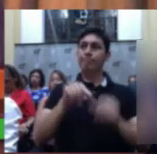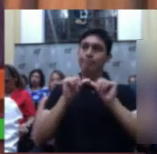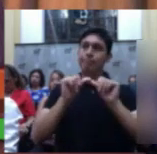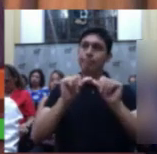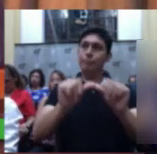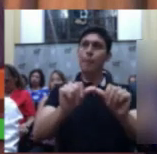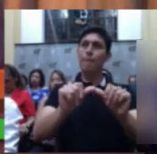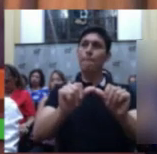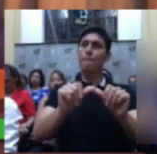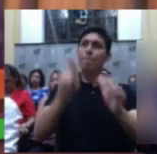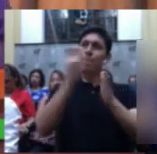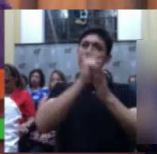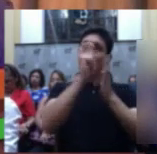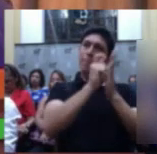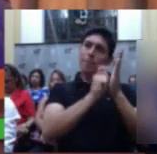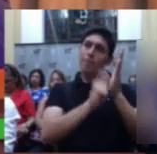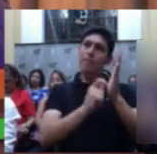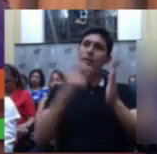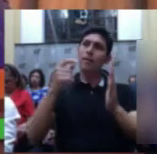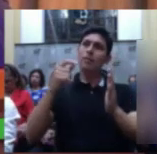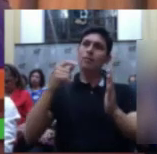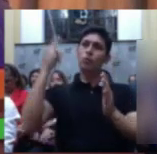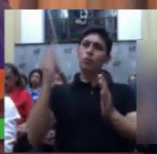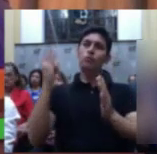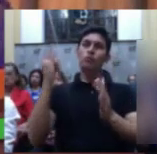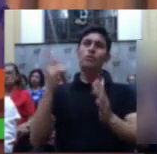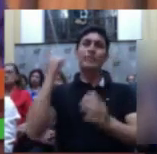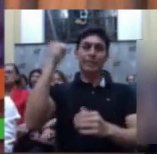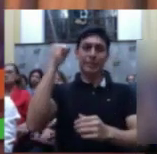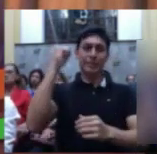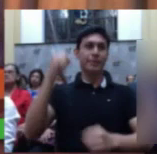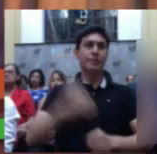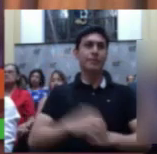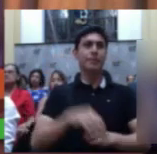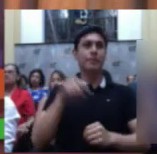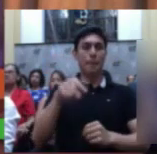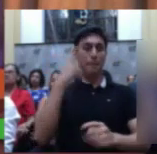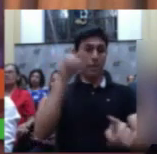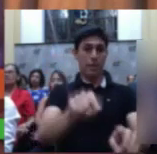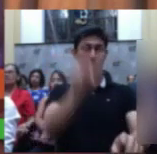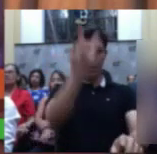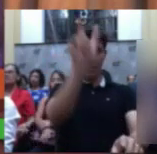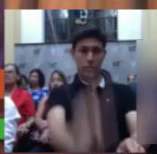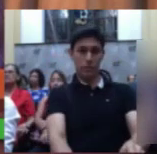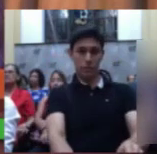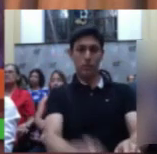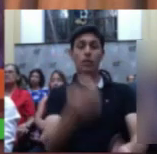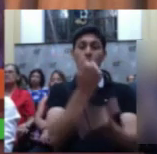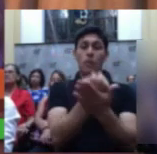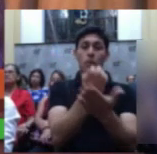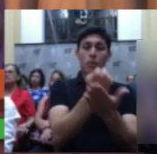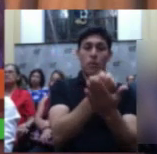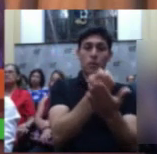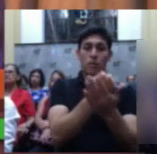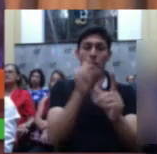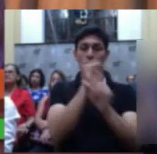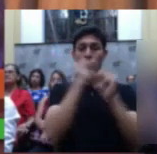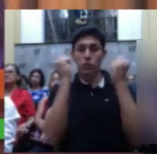un auténtico Estado de Derecho, de los derechos fundamentales de la persona y de la economía social de